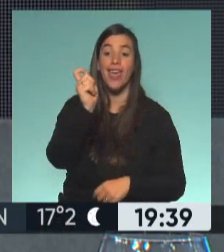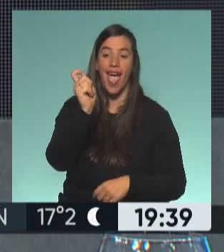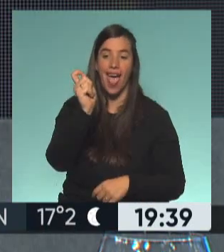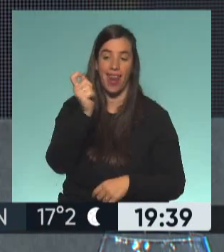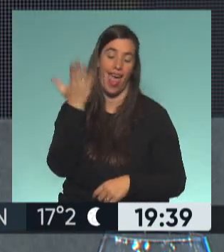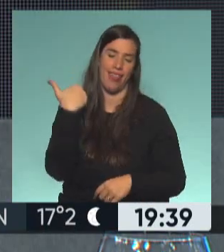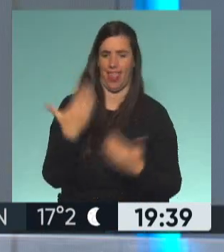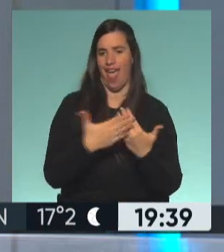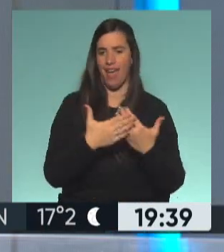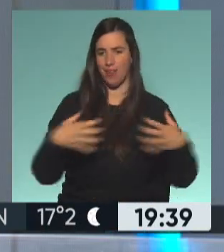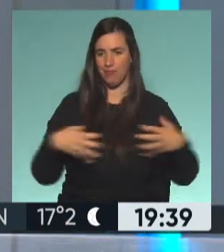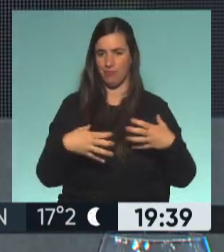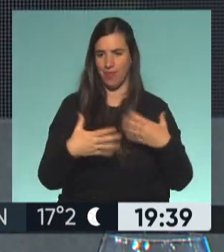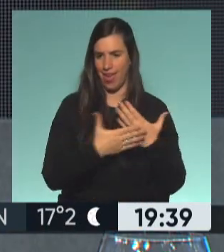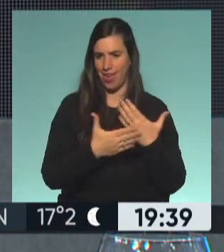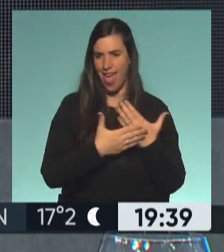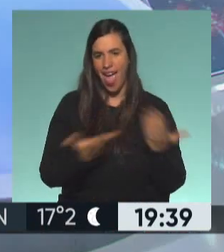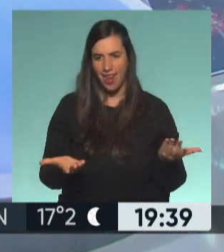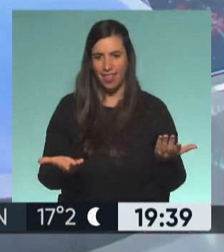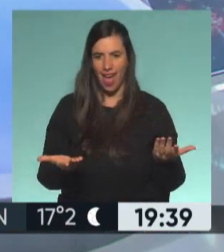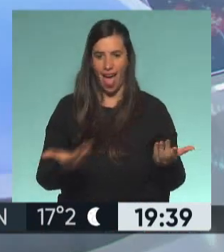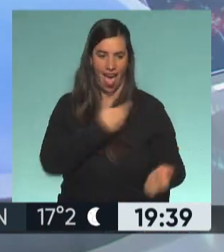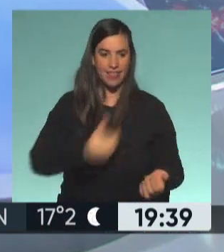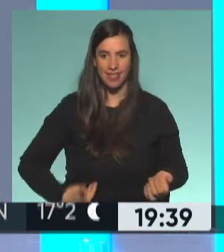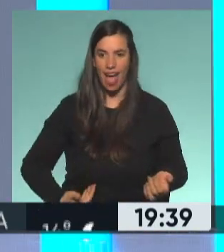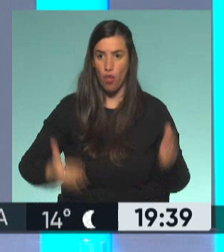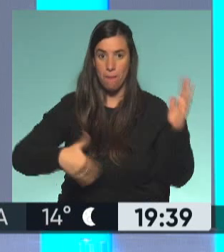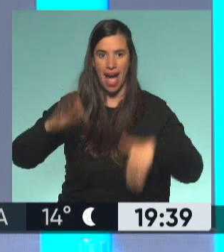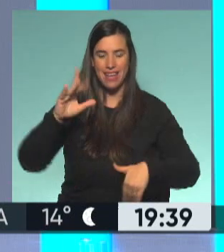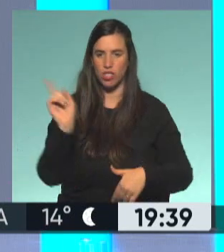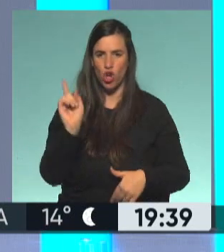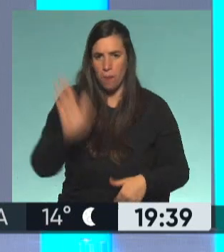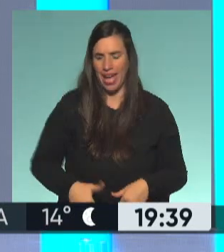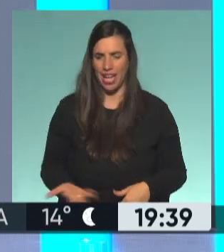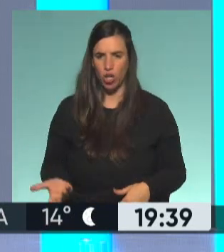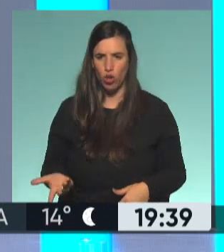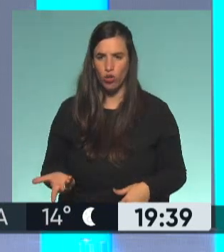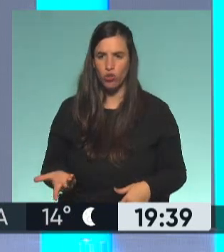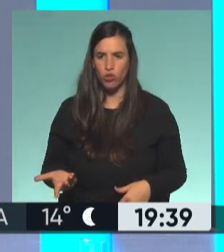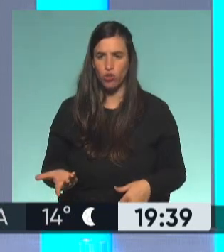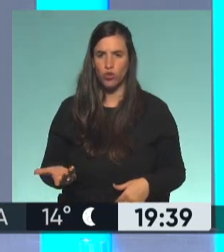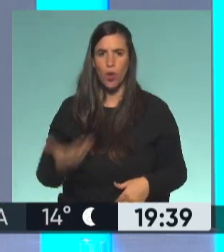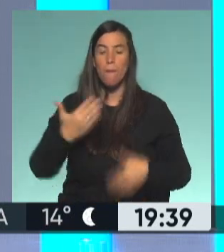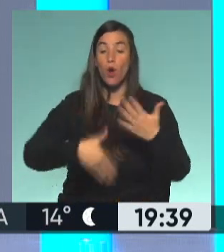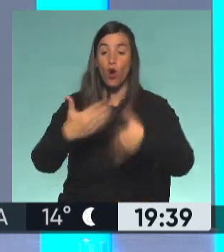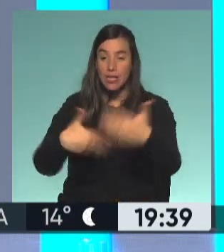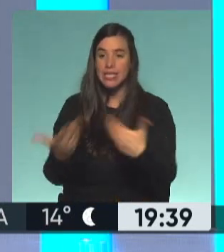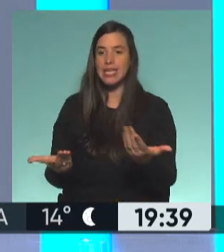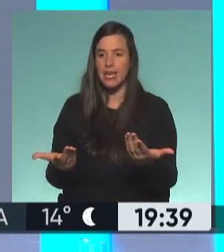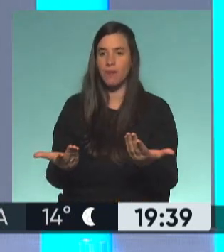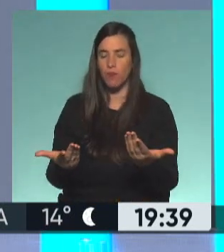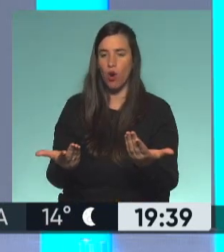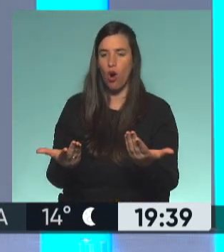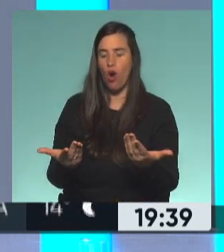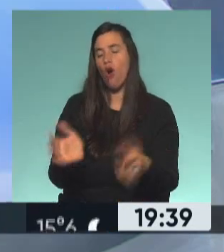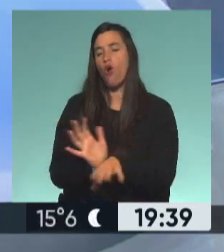revolución. Exactamente. Está muy Era bien más eso Estado, como no planteas. menos Es Estado. que la rebeldía se volvió de derecha porque el progresismo se volvió conservador y se